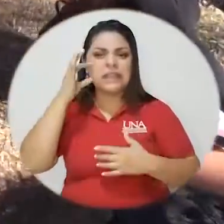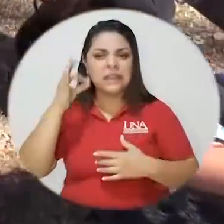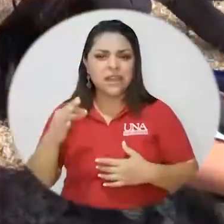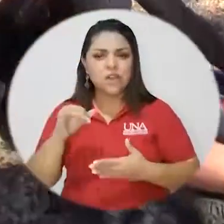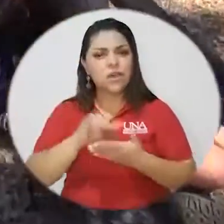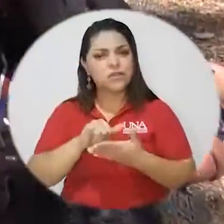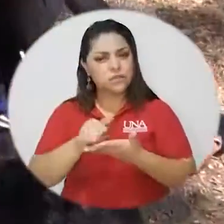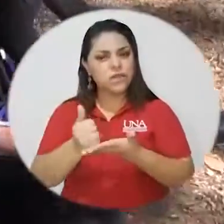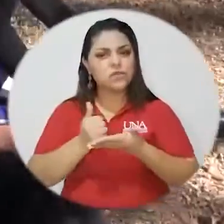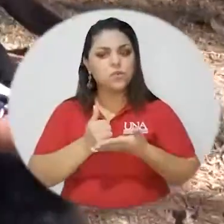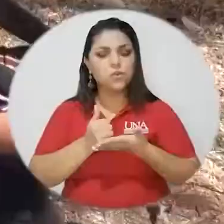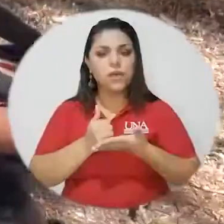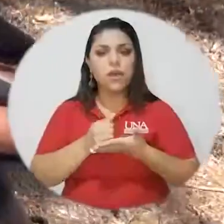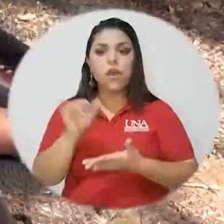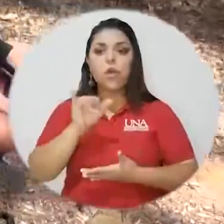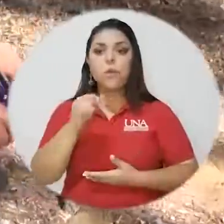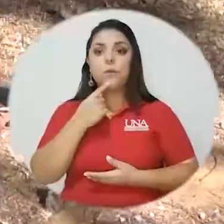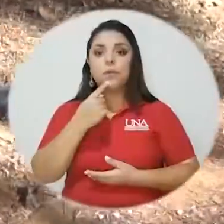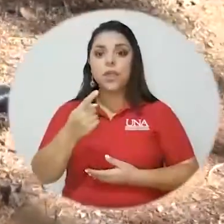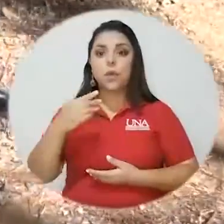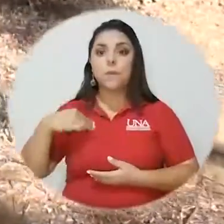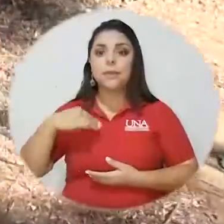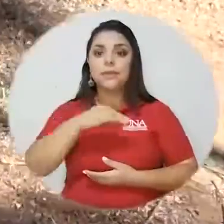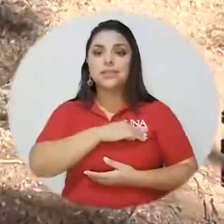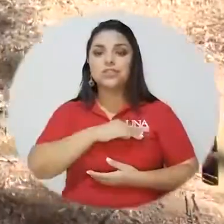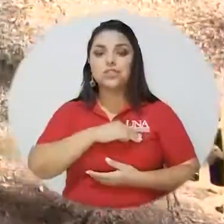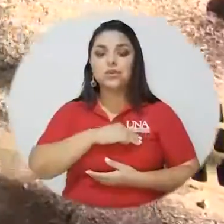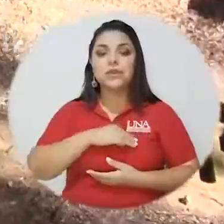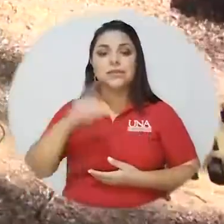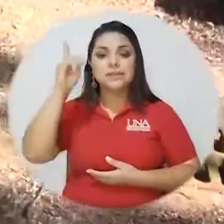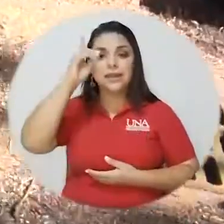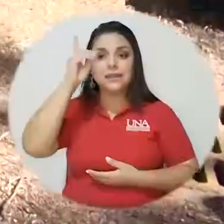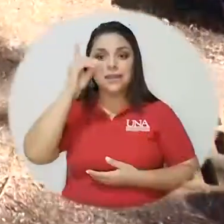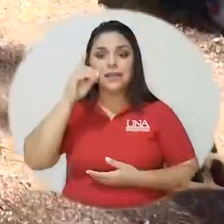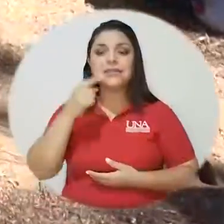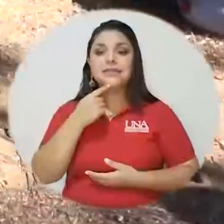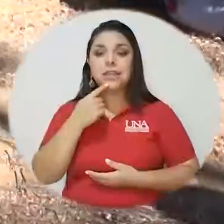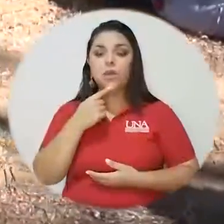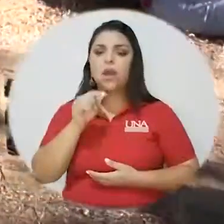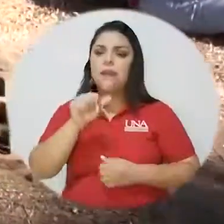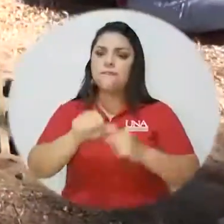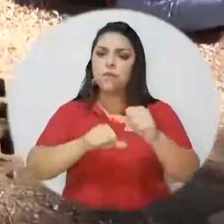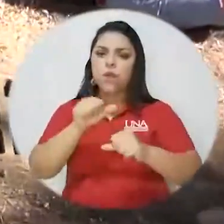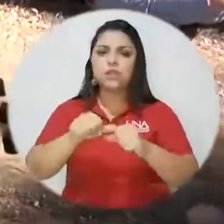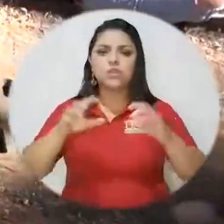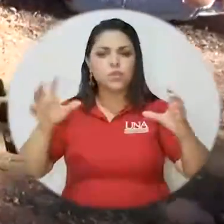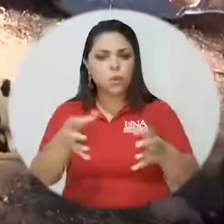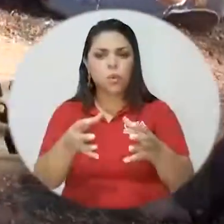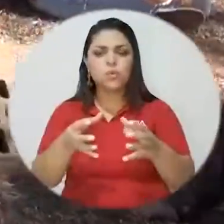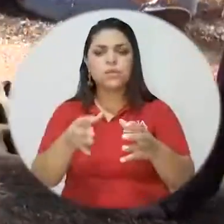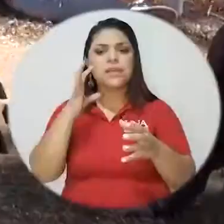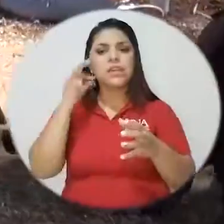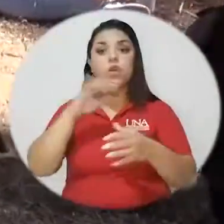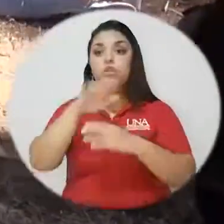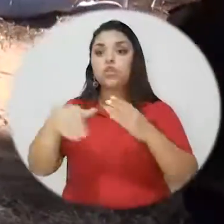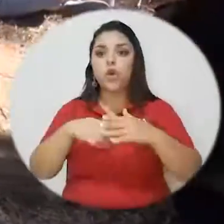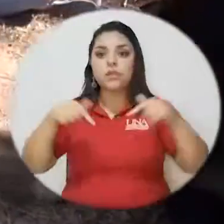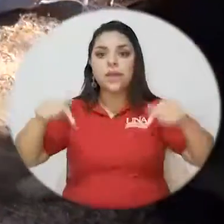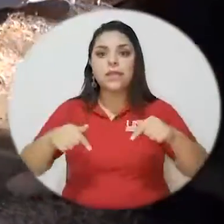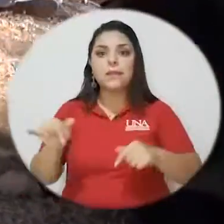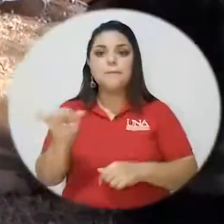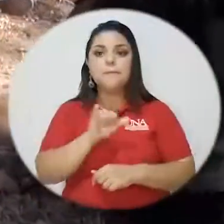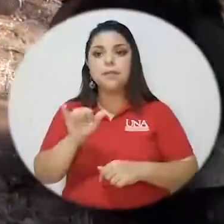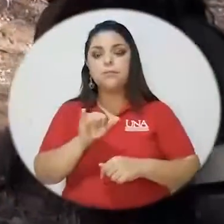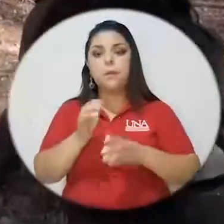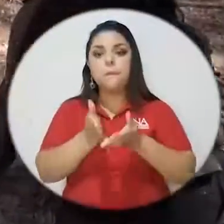que esto nos ayuda, o sea, lo que señaló el ministro Salas, de ese esfuerzo mancomunado. Exacto. Todos estamos en el